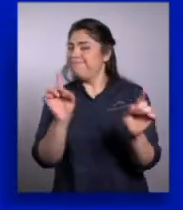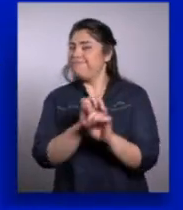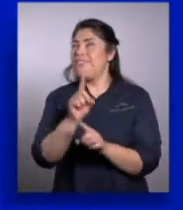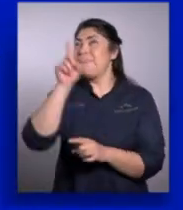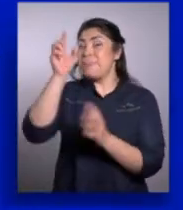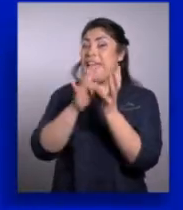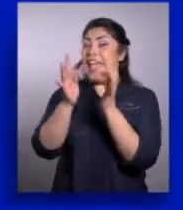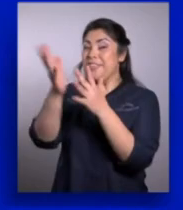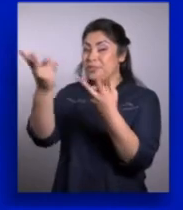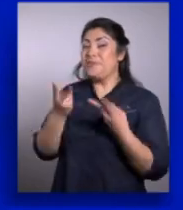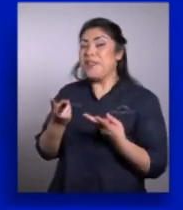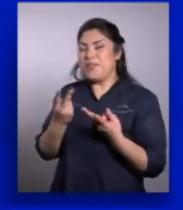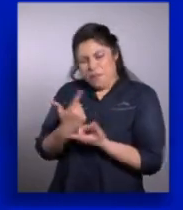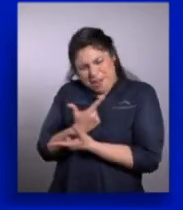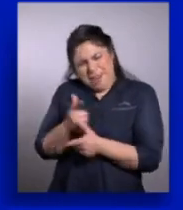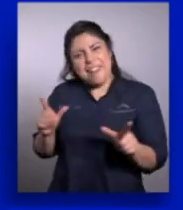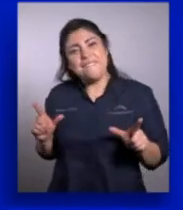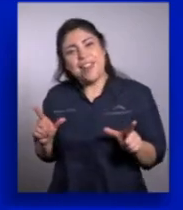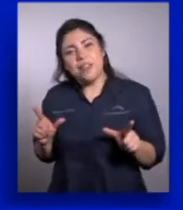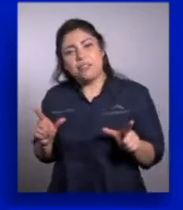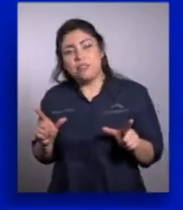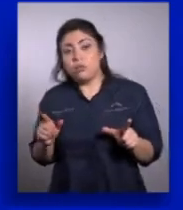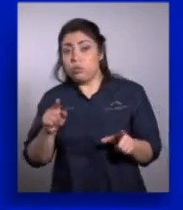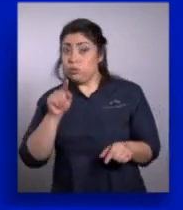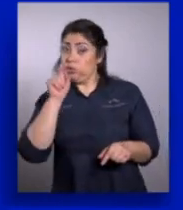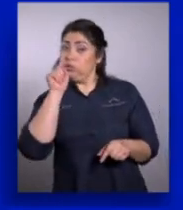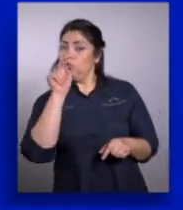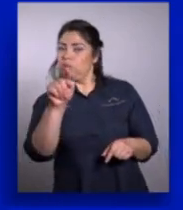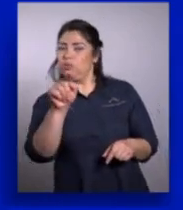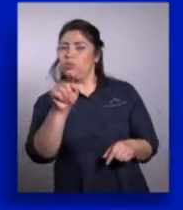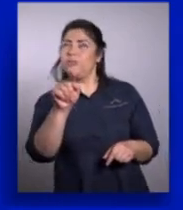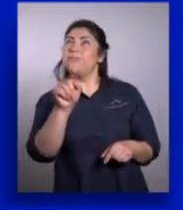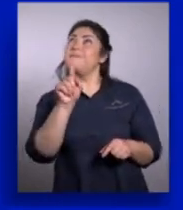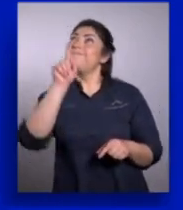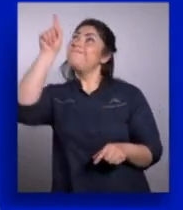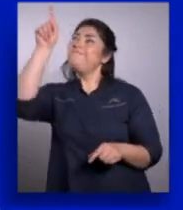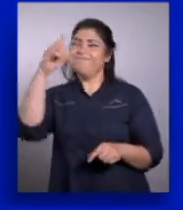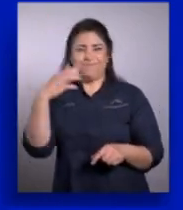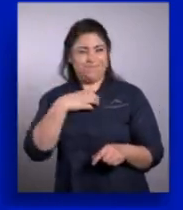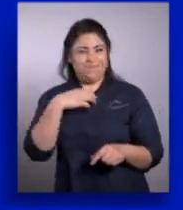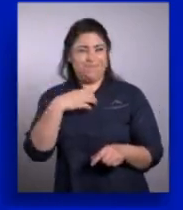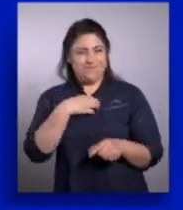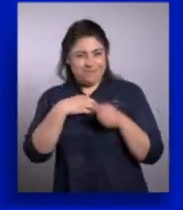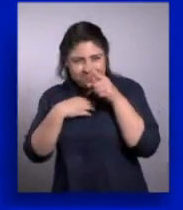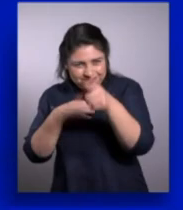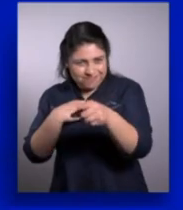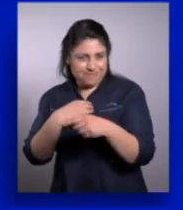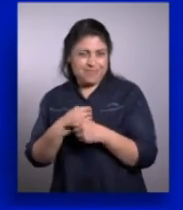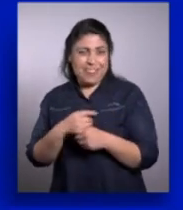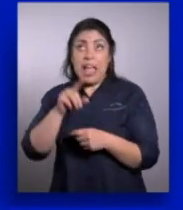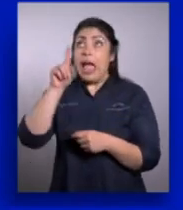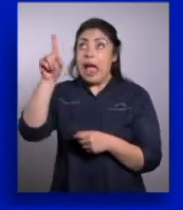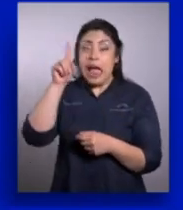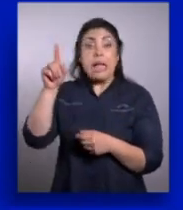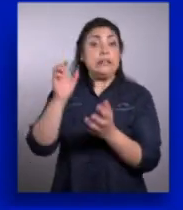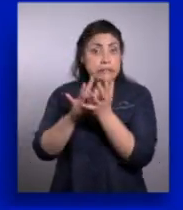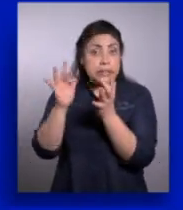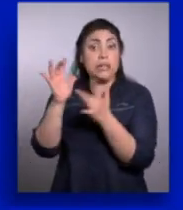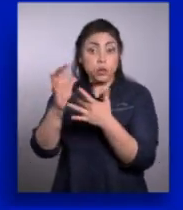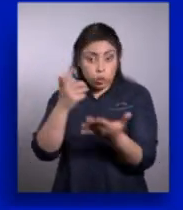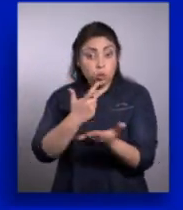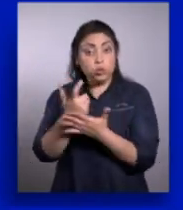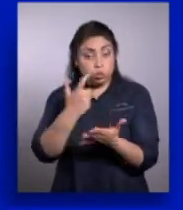librar y si eres mío no temas dios sabe cuidar lo que le pertenece él nos compró con su sangre en la cruz del